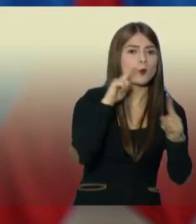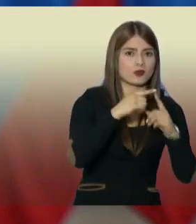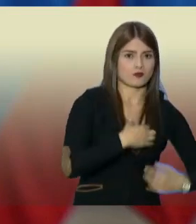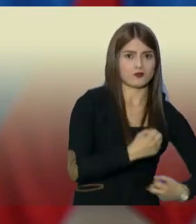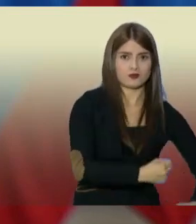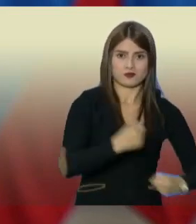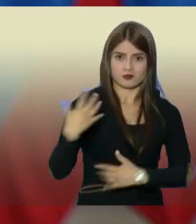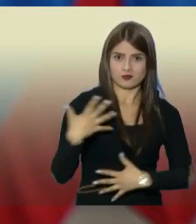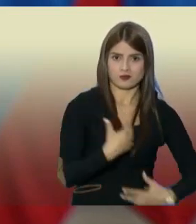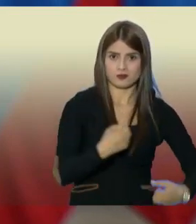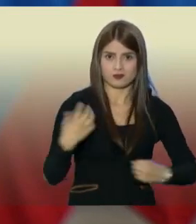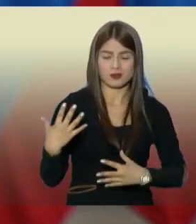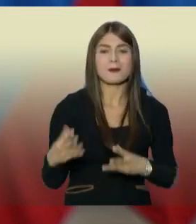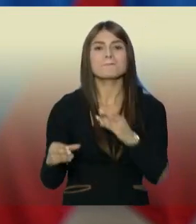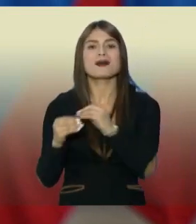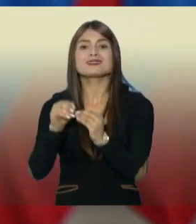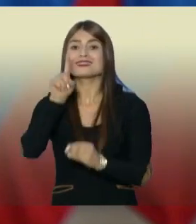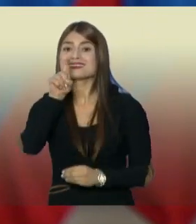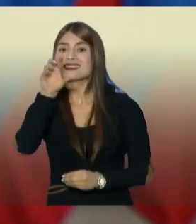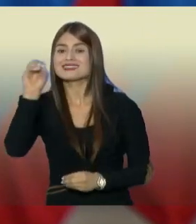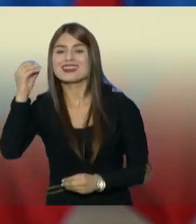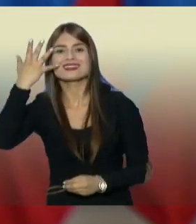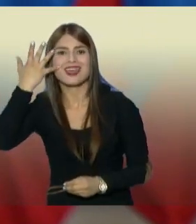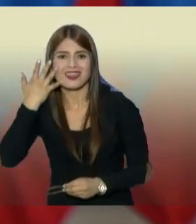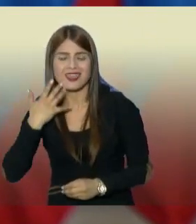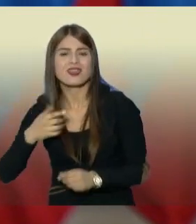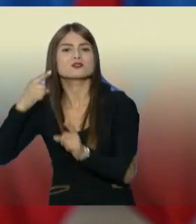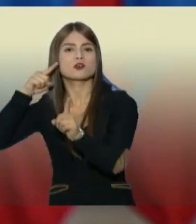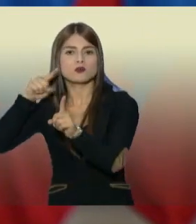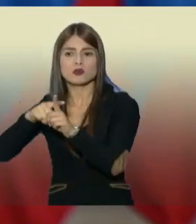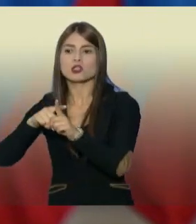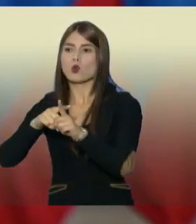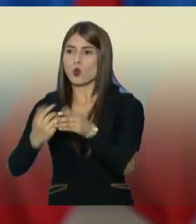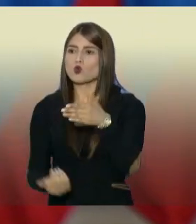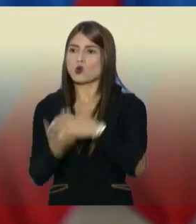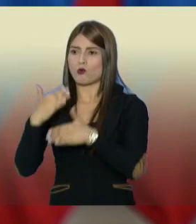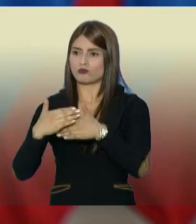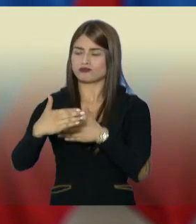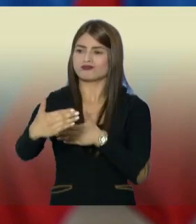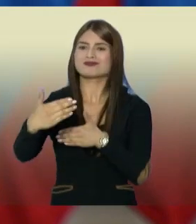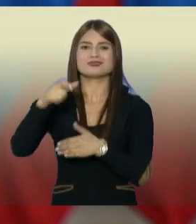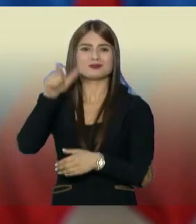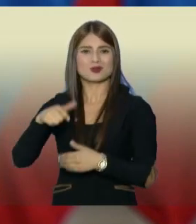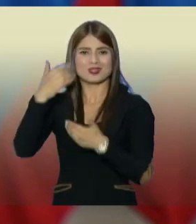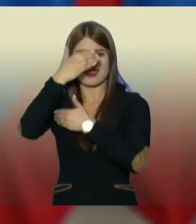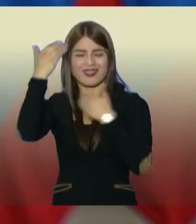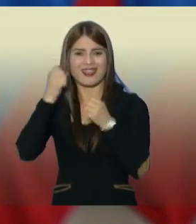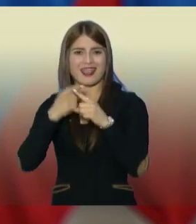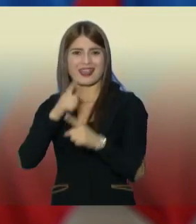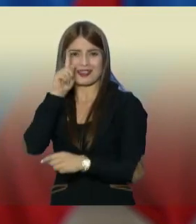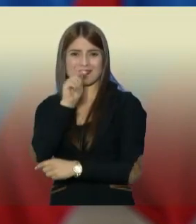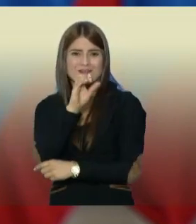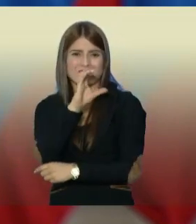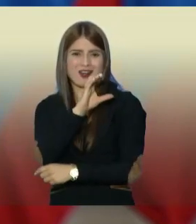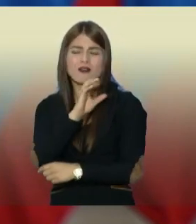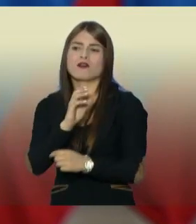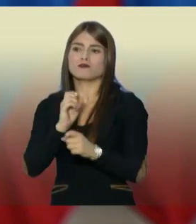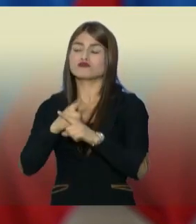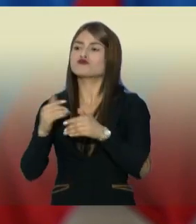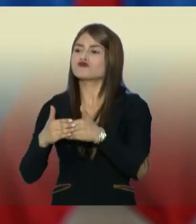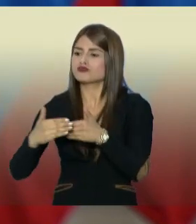nada para terminar bien 53 años de enfrentamiento y violencia